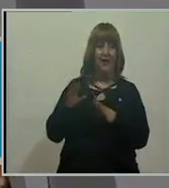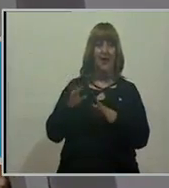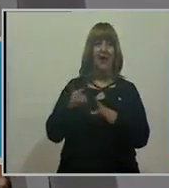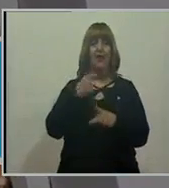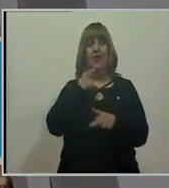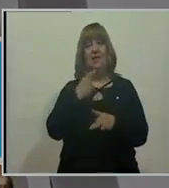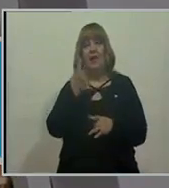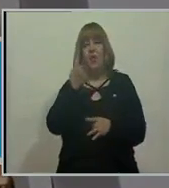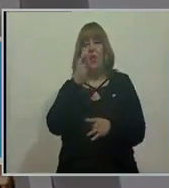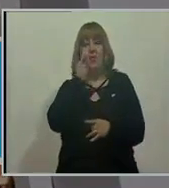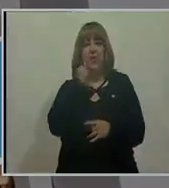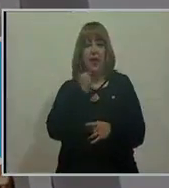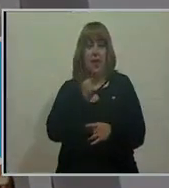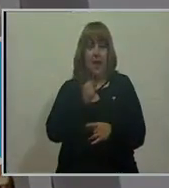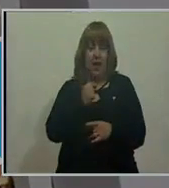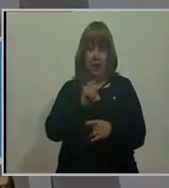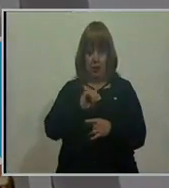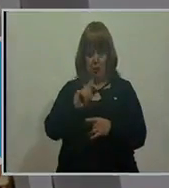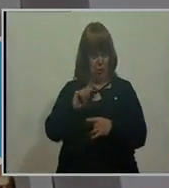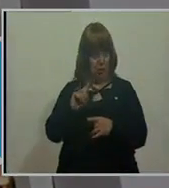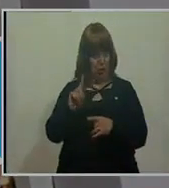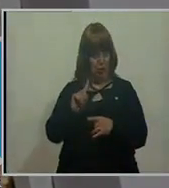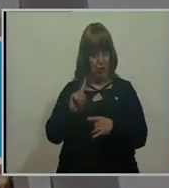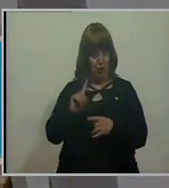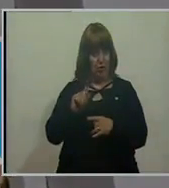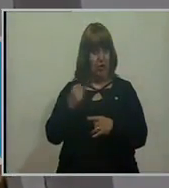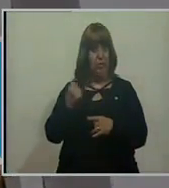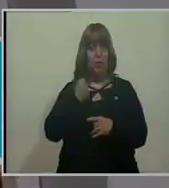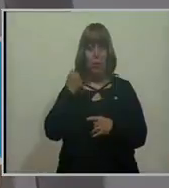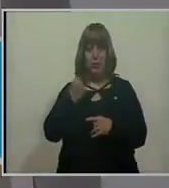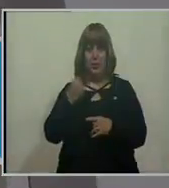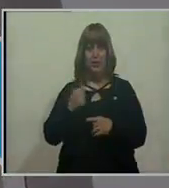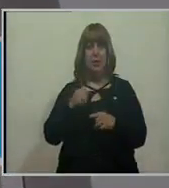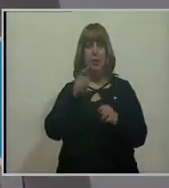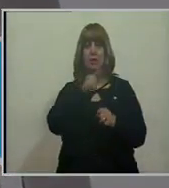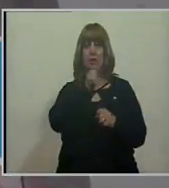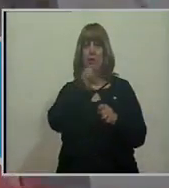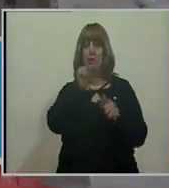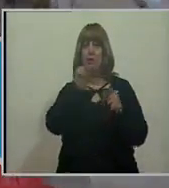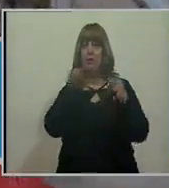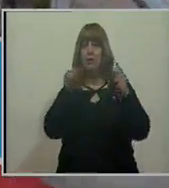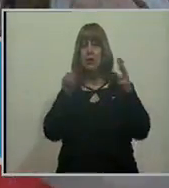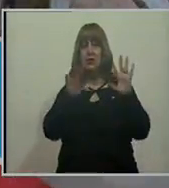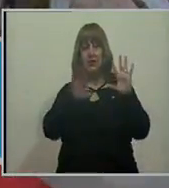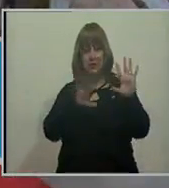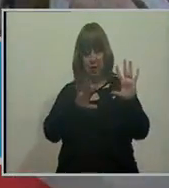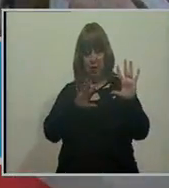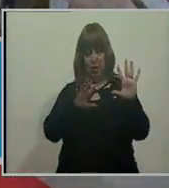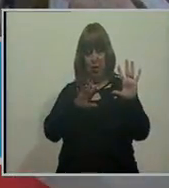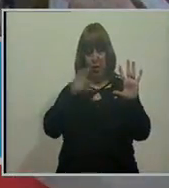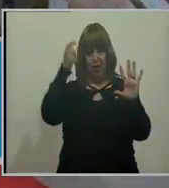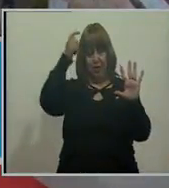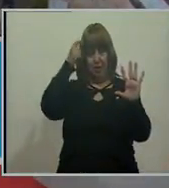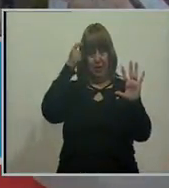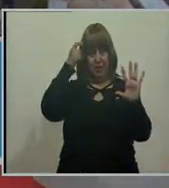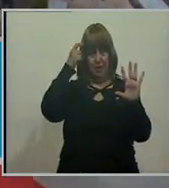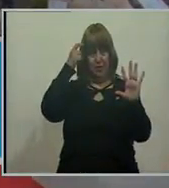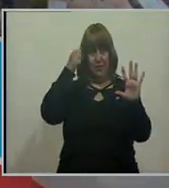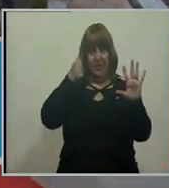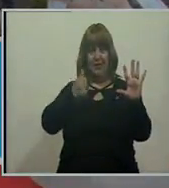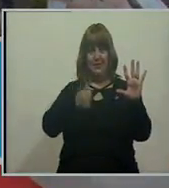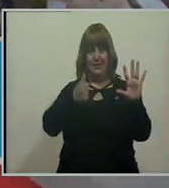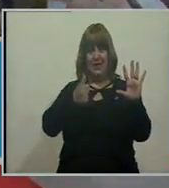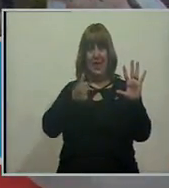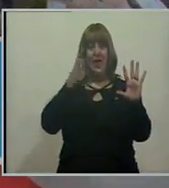¿cómo no va a dejar un día? Pero no, claro, realmente no. Es muy, o sea, importante. Hay, acá, ¿cuántas? Una, dos, tres, cuatro, cinco reinas. Cinco.